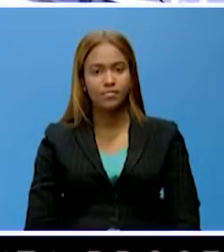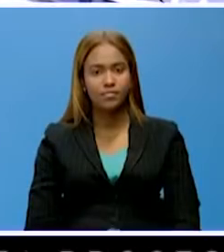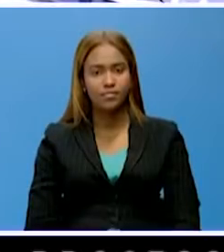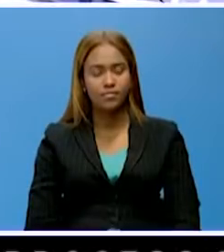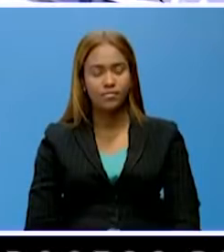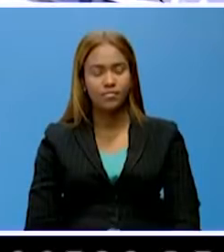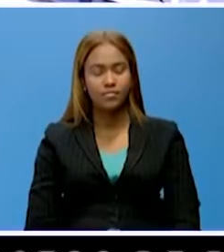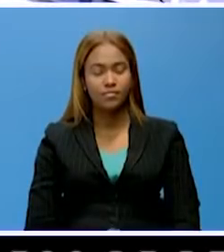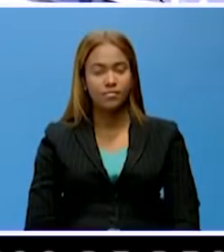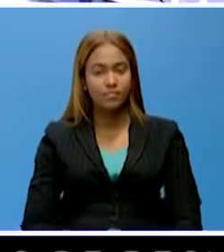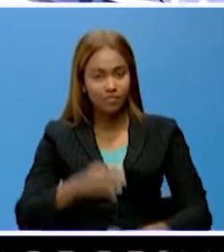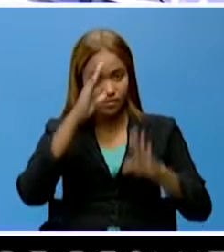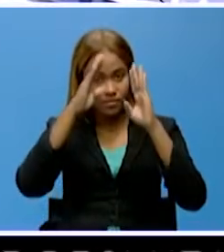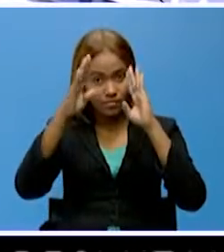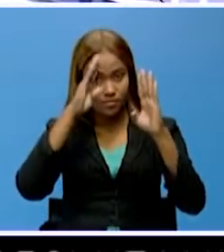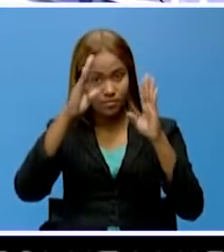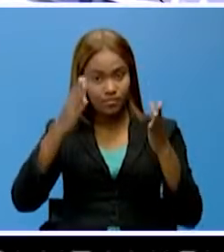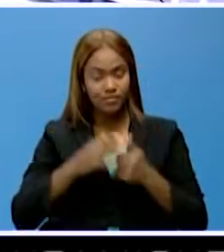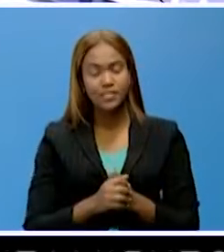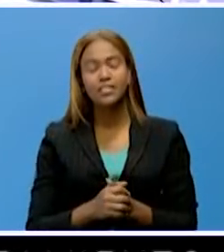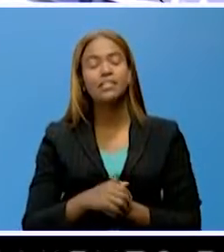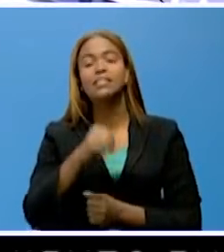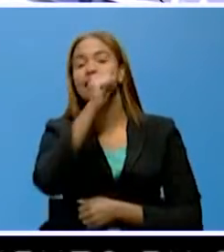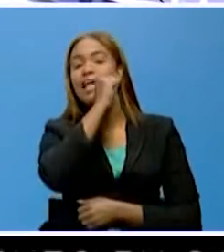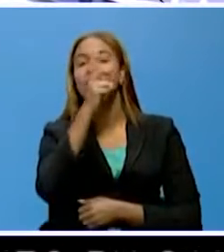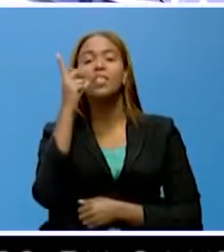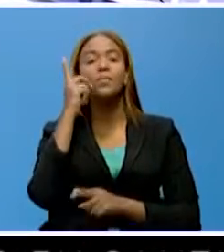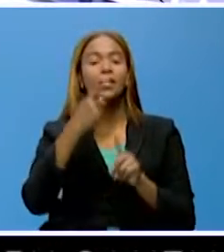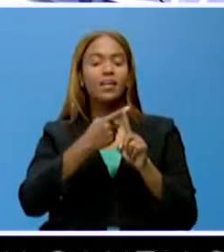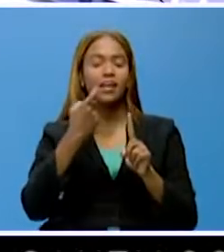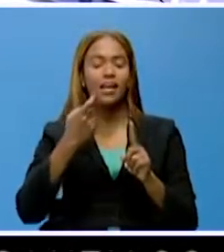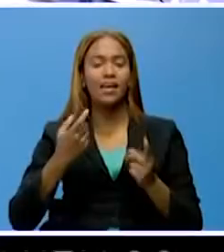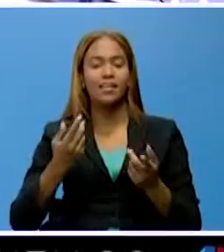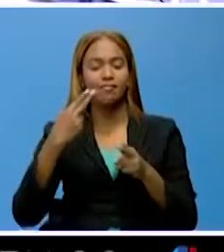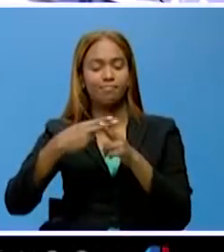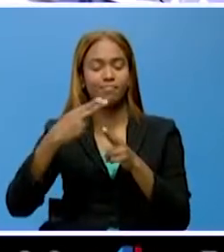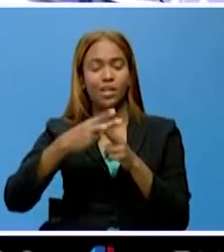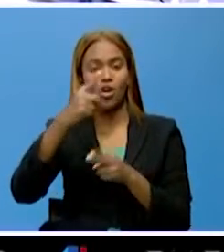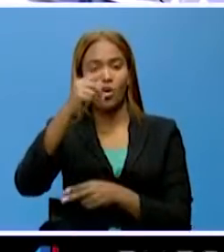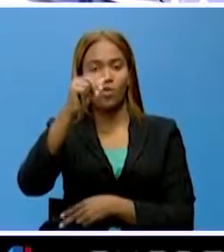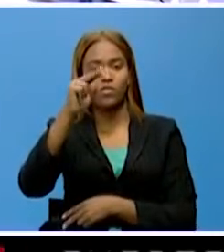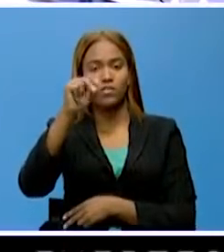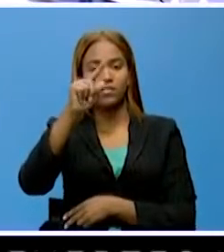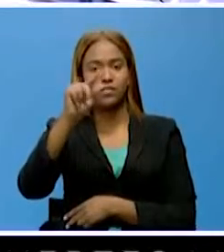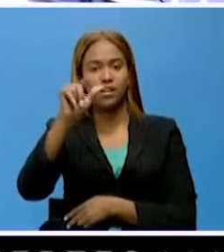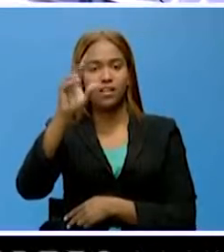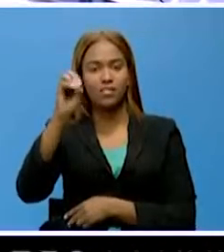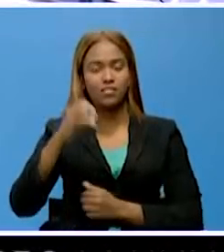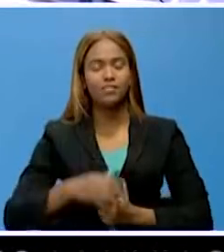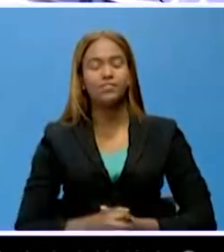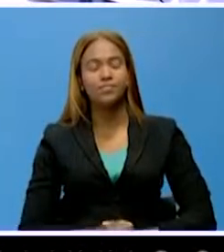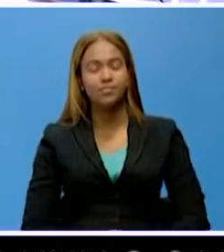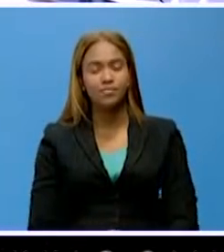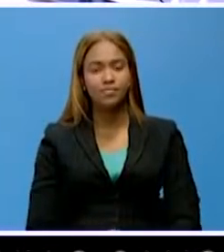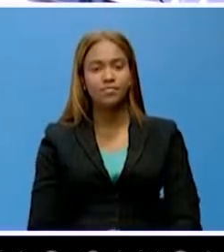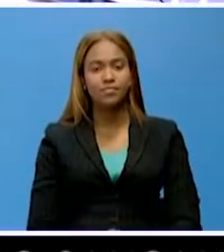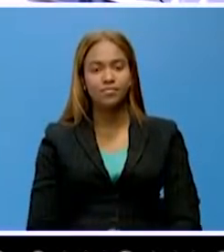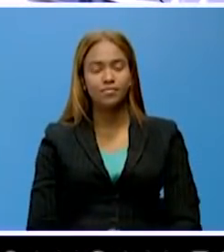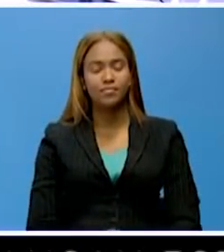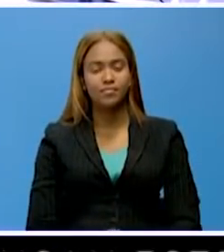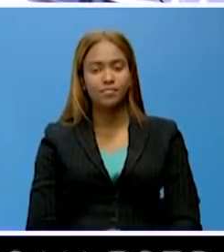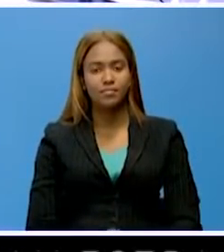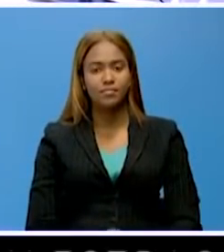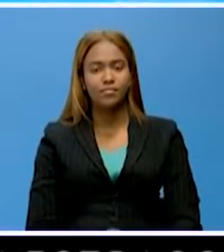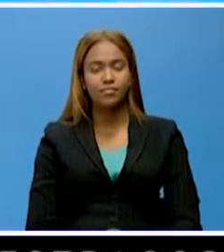Hola, a ver. De Santo Domingo, Gonzalo. Adelante, don Gonzalo, cuéntenos. De Santo Domingo, Gonzalo. Adelante,